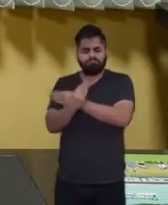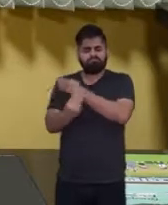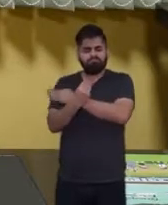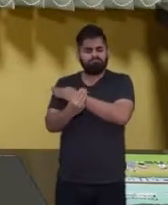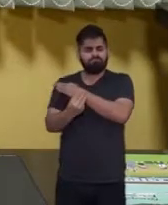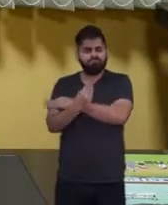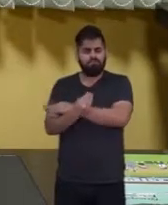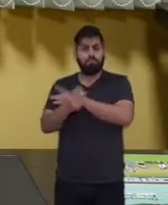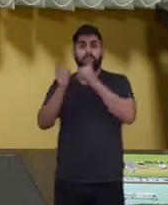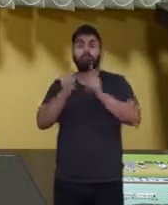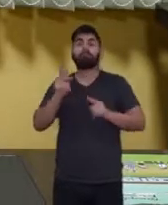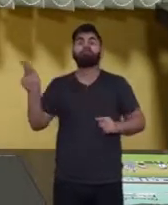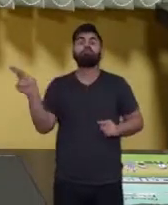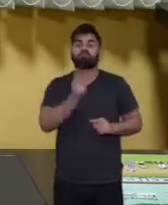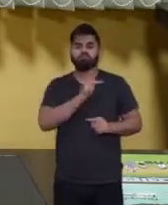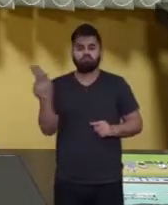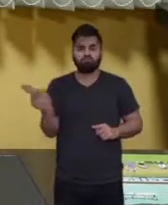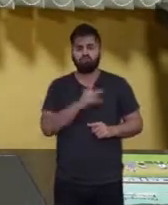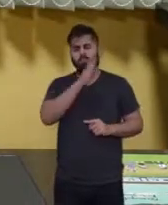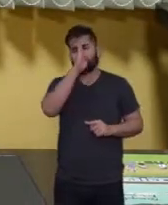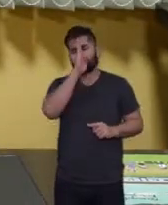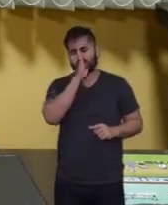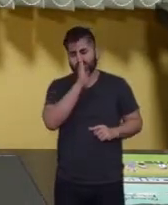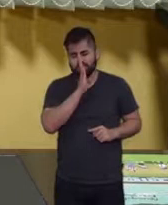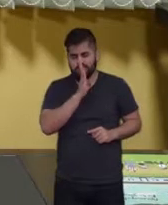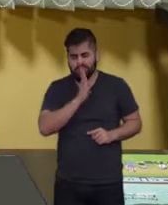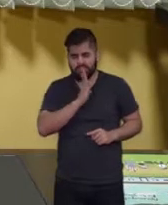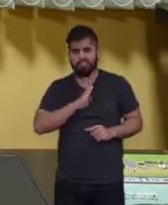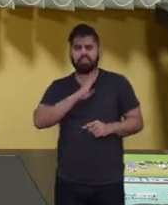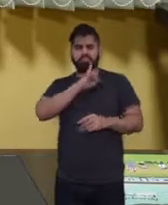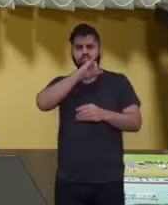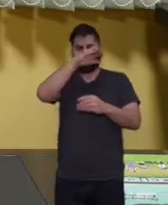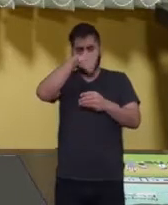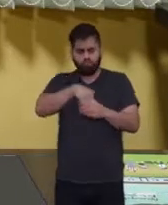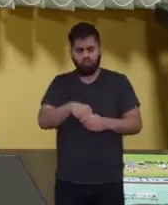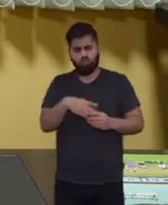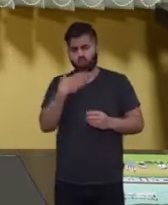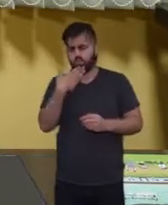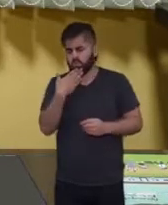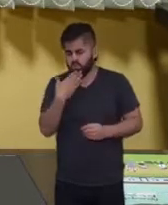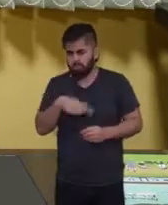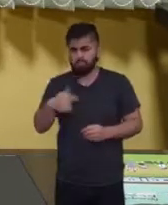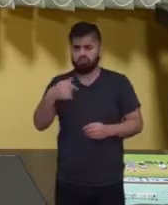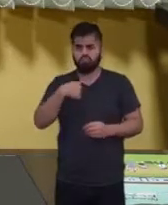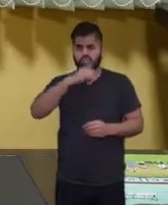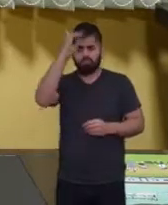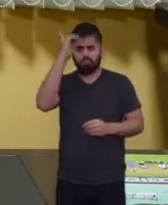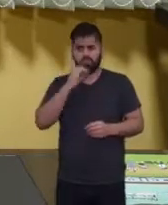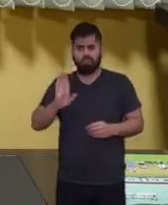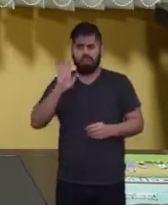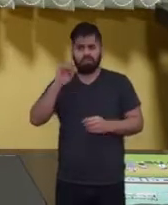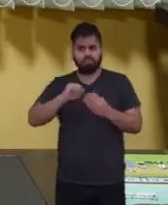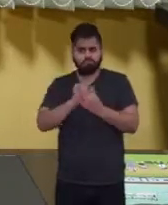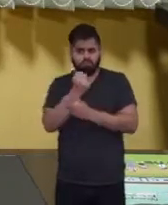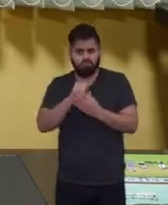sueños, pero también alguien importante, mi docente, que tuvieron paciencia, que supieron entenderme, que entendieron mi discapacidad,